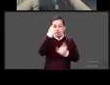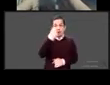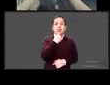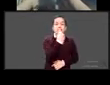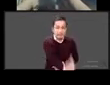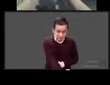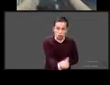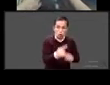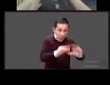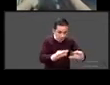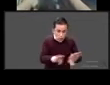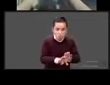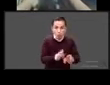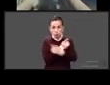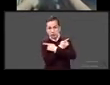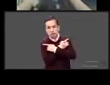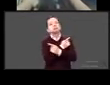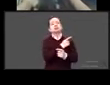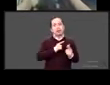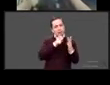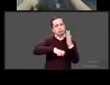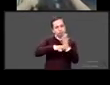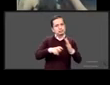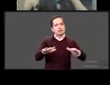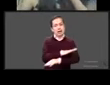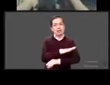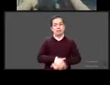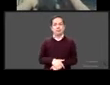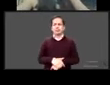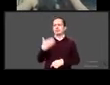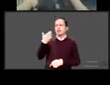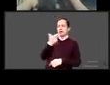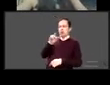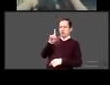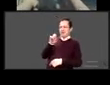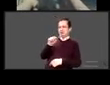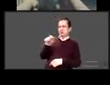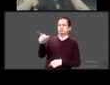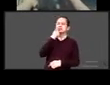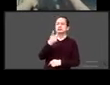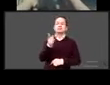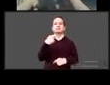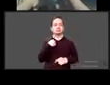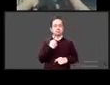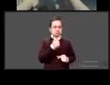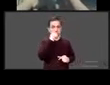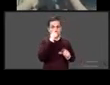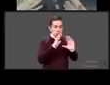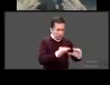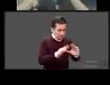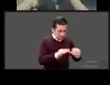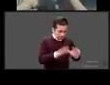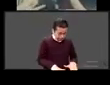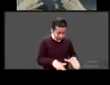un mensaje central que a mí me gustaría dejar con esto es que la crianza es una habilidad que se puede ir desarrollando.